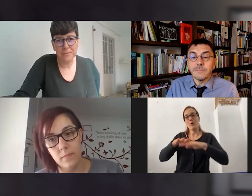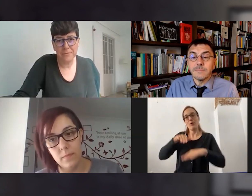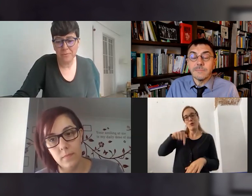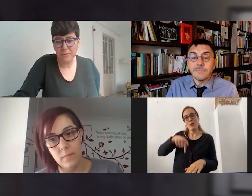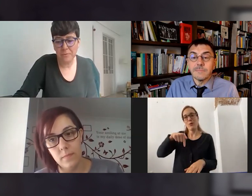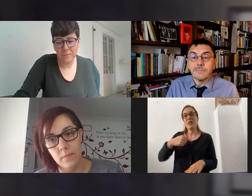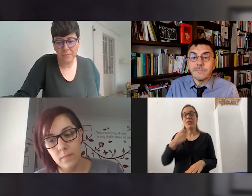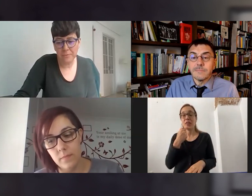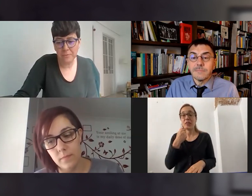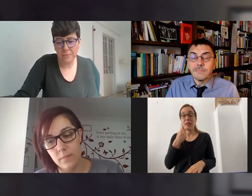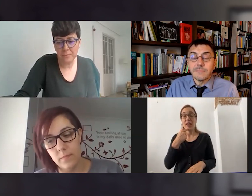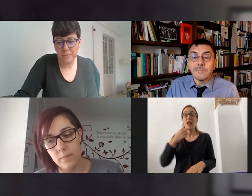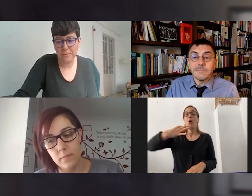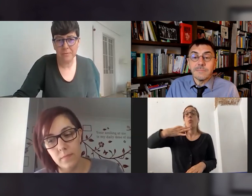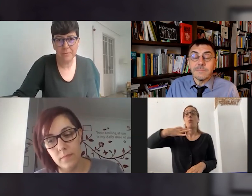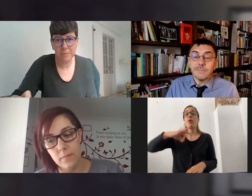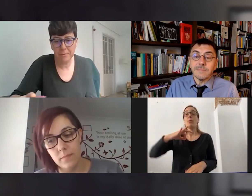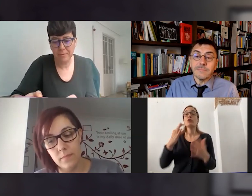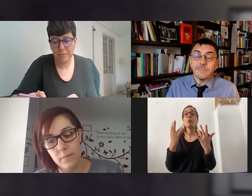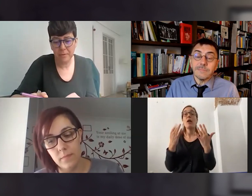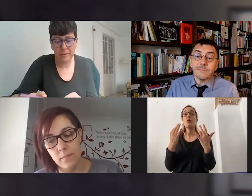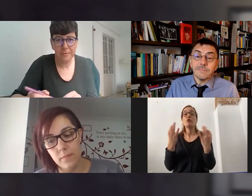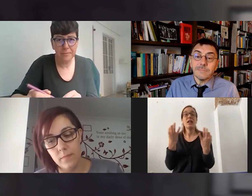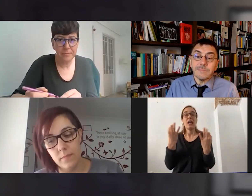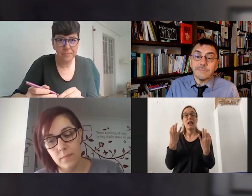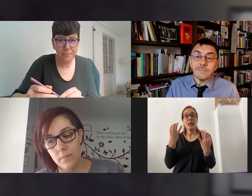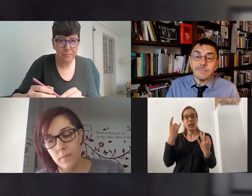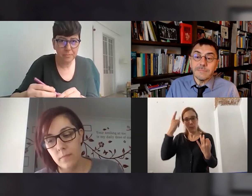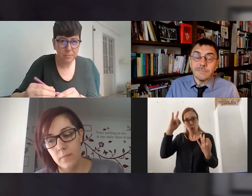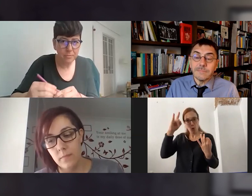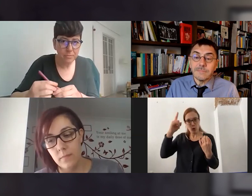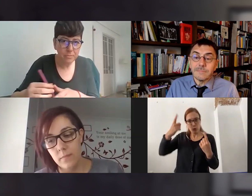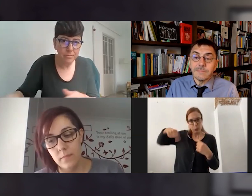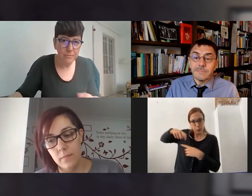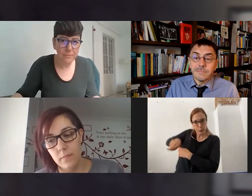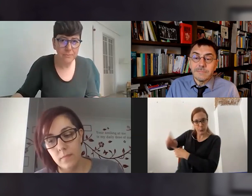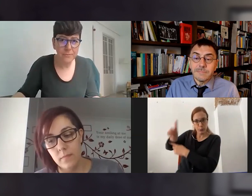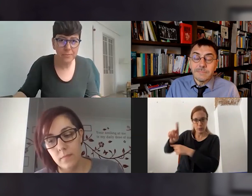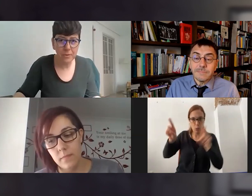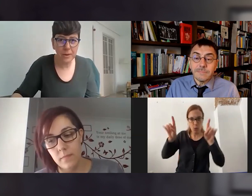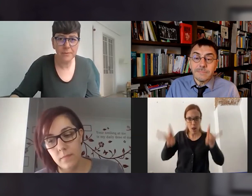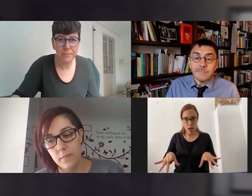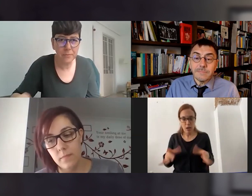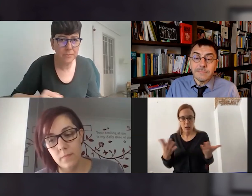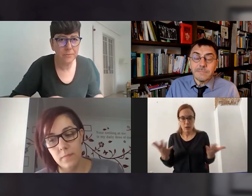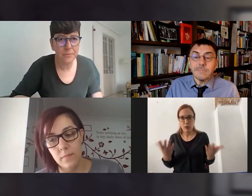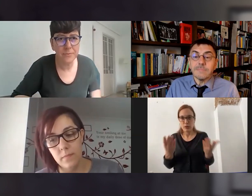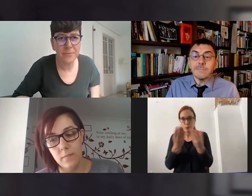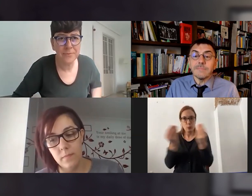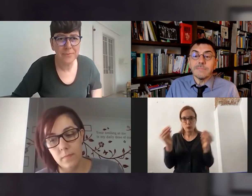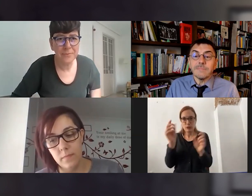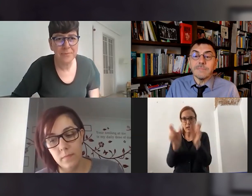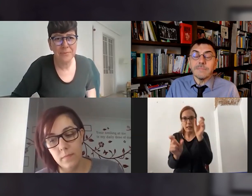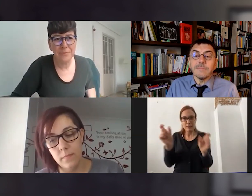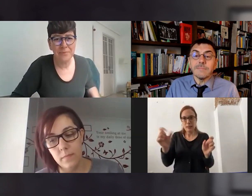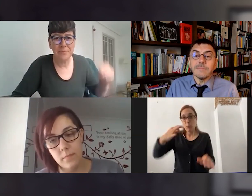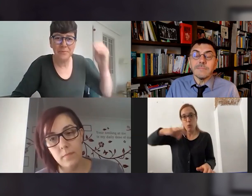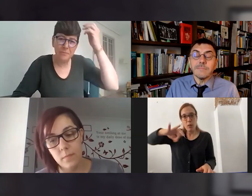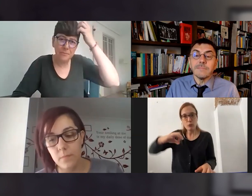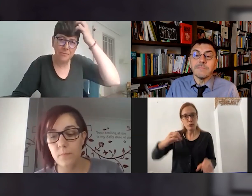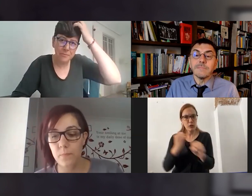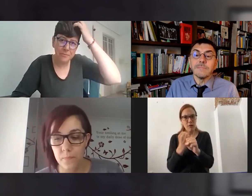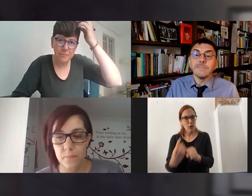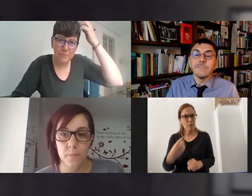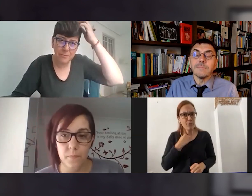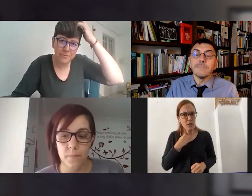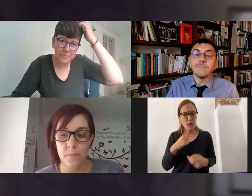demonio, prácticamente. Con lo cual, eso crea un clima en la calle en el que, efectivamente, pues mucha gente de Podemos ha perdido el trabajo o la han puteado